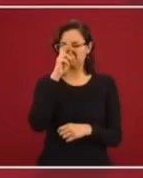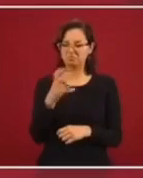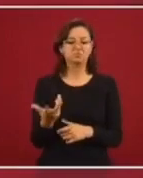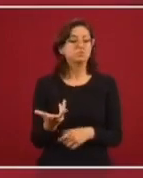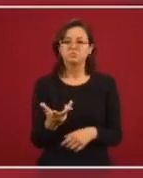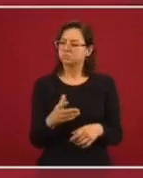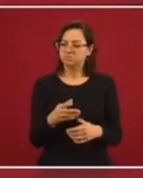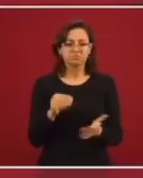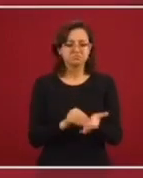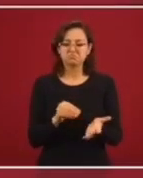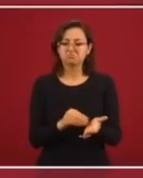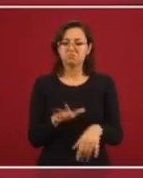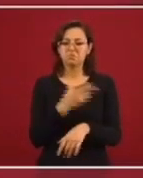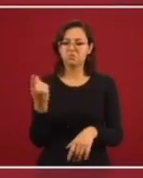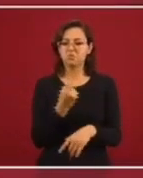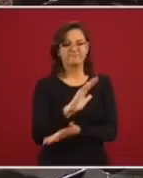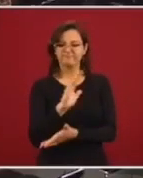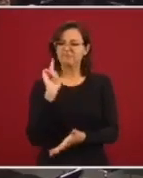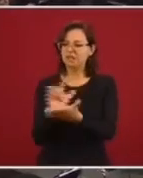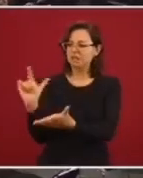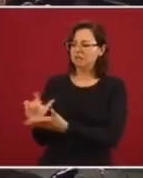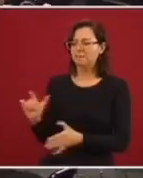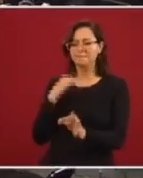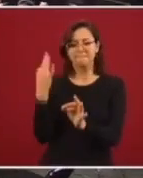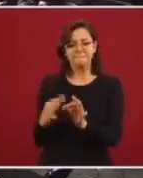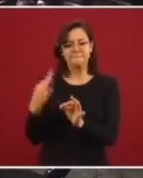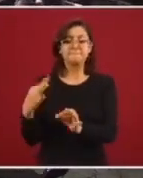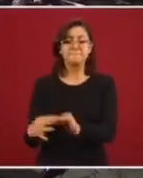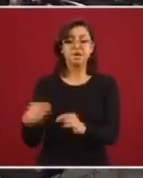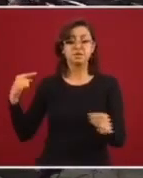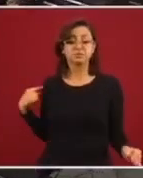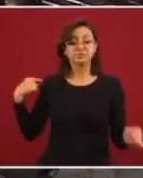esfuerzo aumentar la producción. Y al final